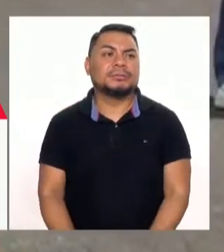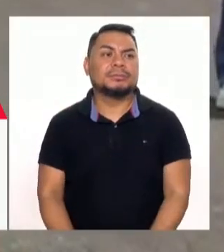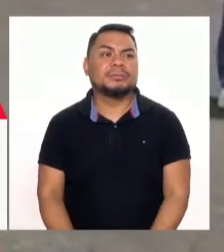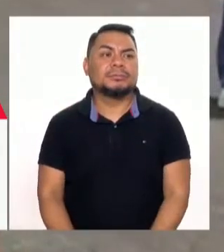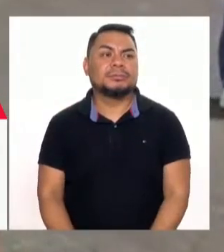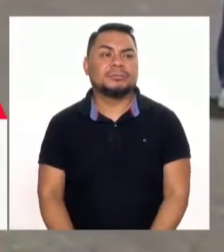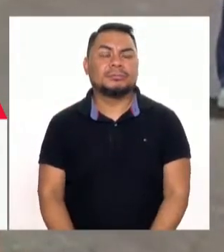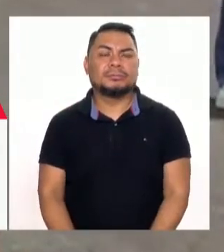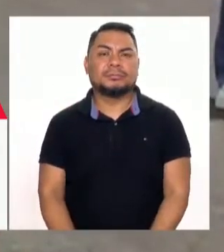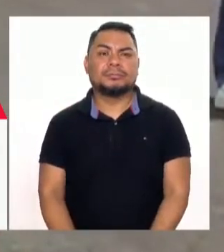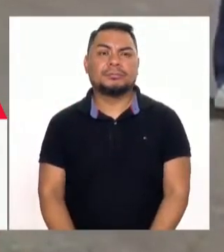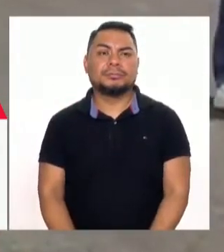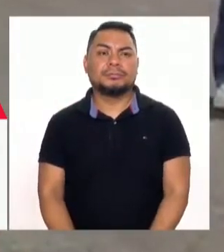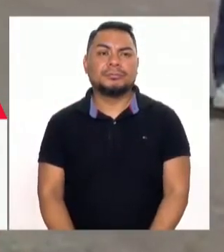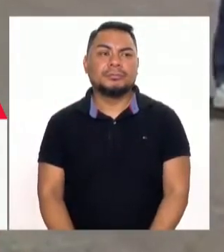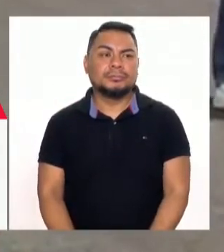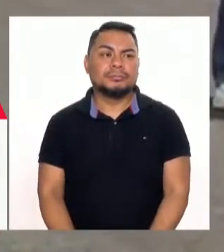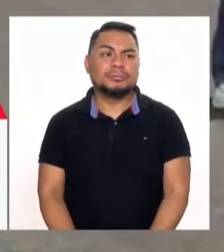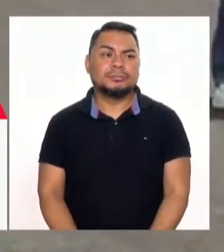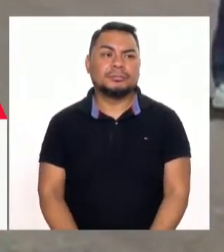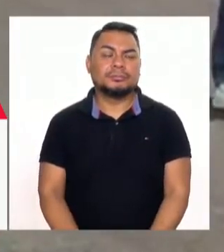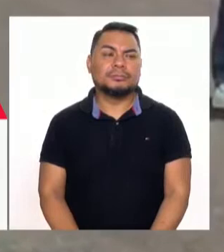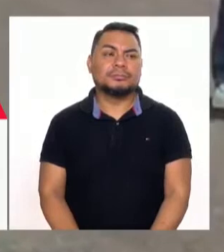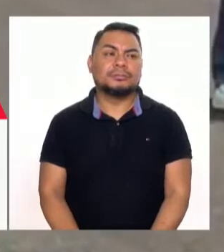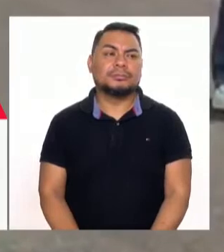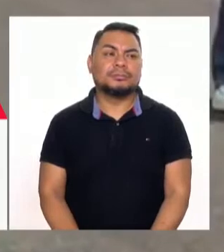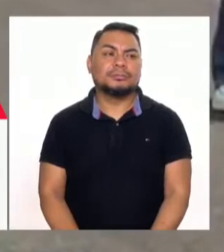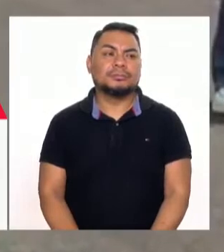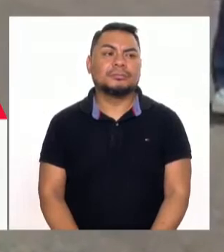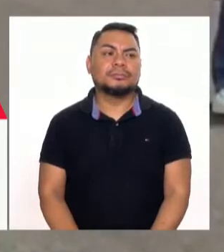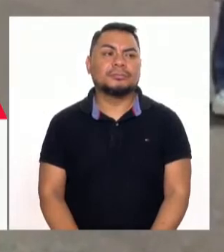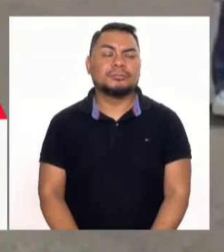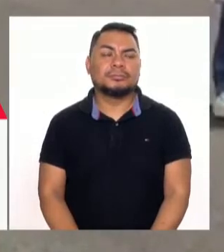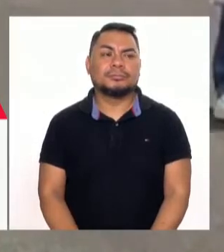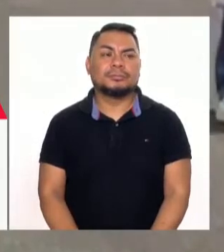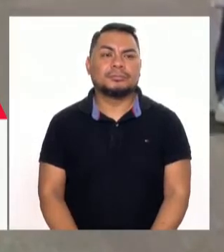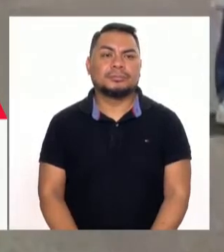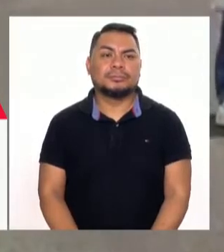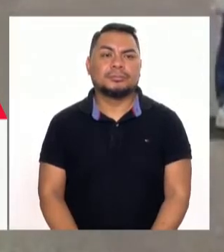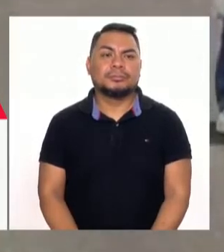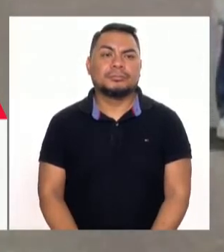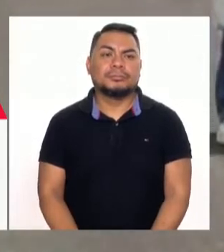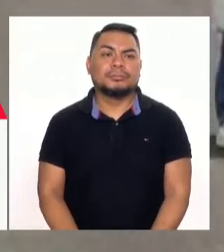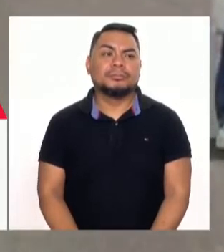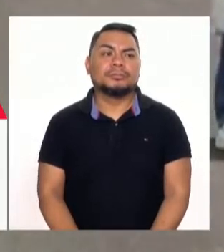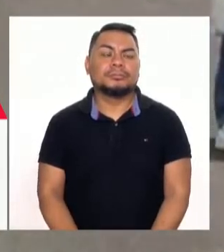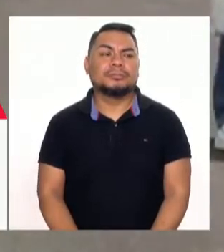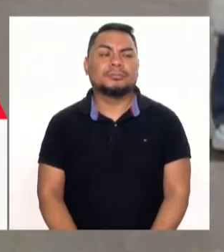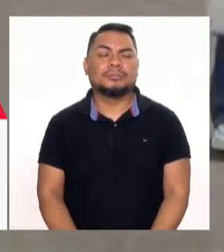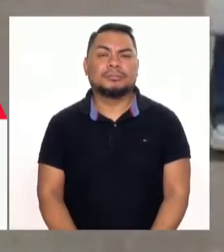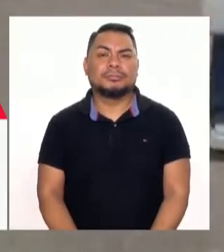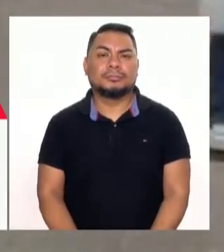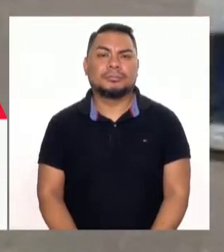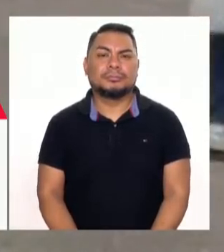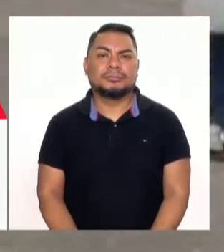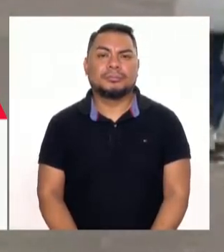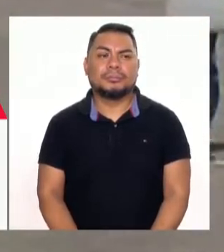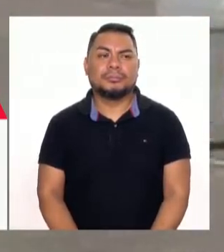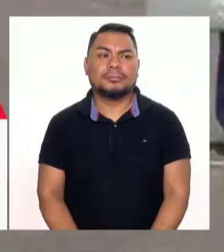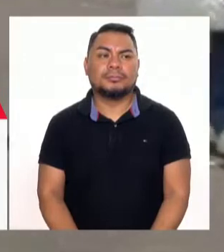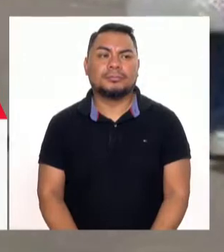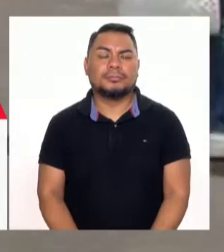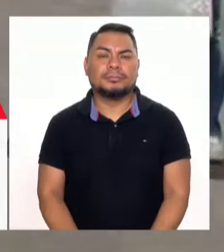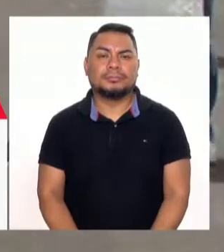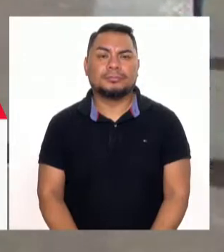ahí escuchábamos al gobernador Regional de huánuco quien incluso hizo la investigación regional